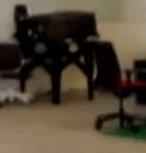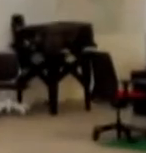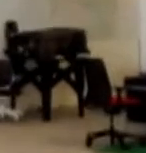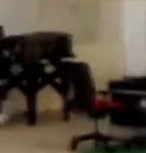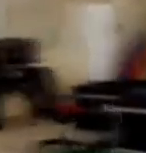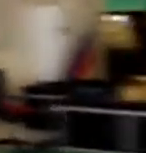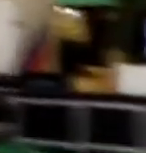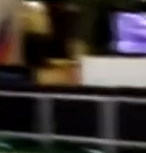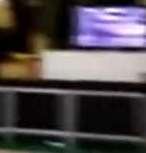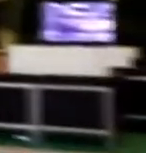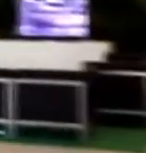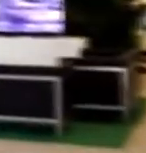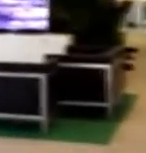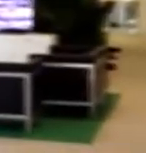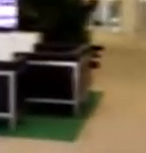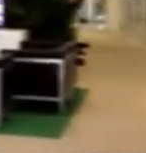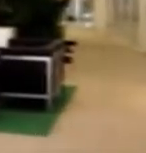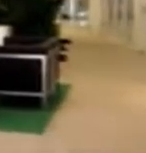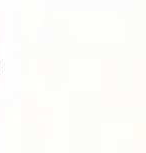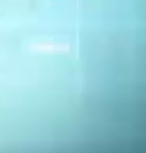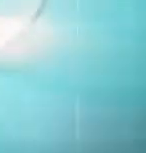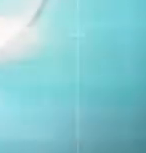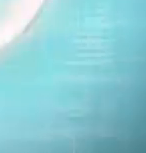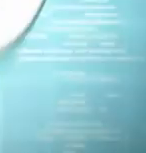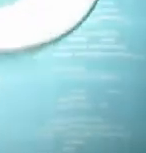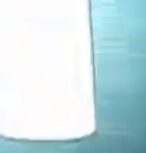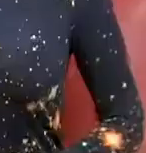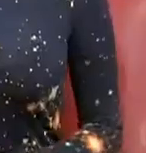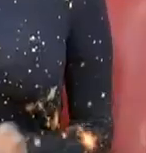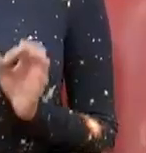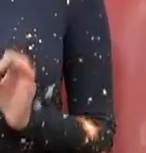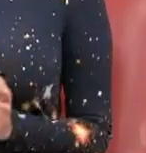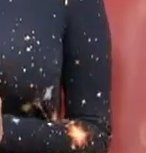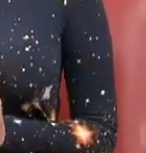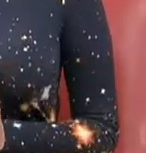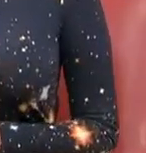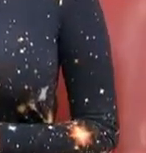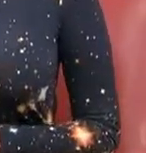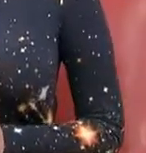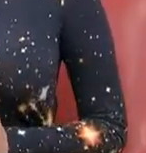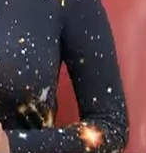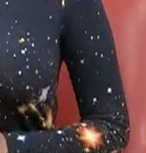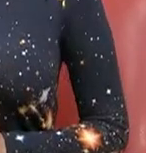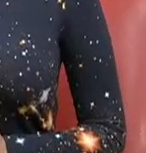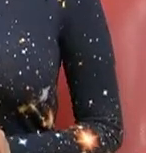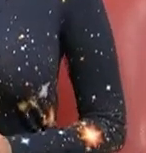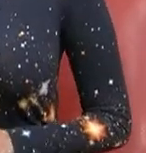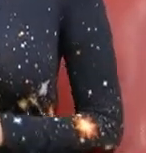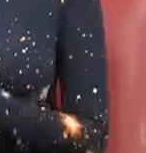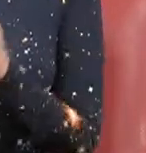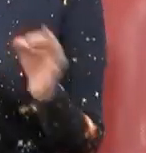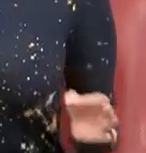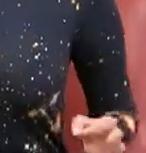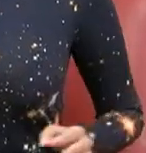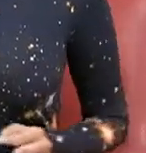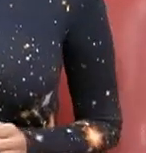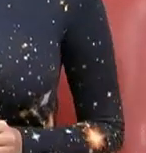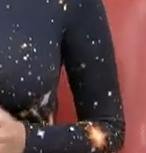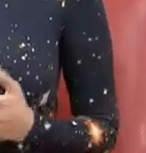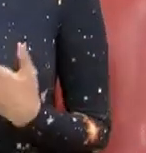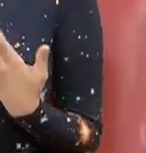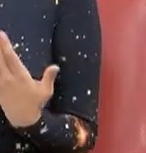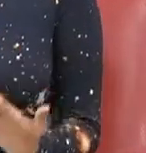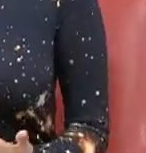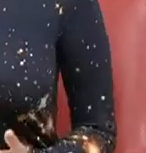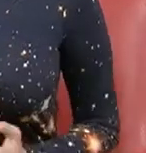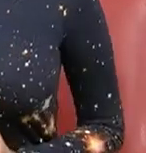en la libertad de expresión. Recordemos que esta fue otro de los puntos de polémica más importantes. ¿Hasta qué punto pues,